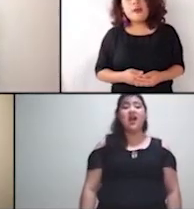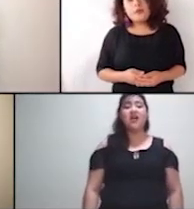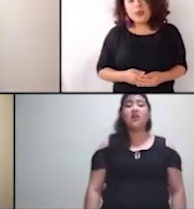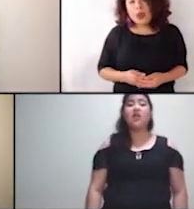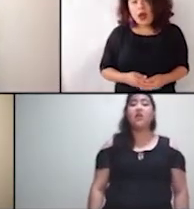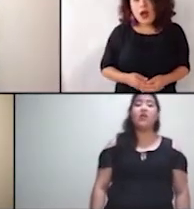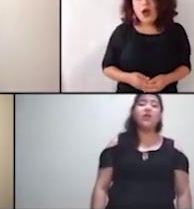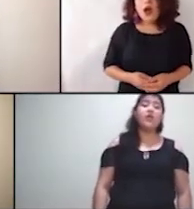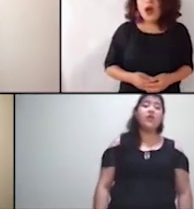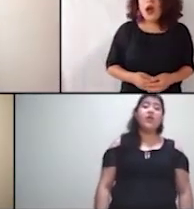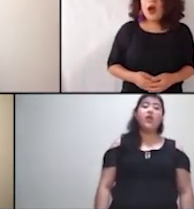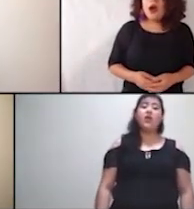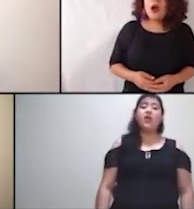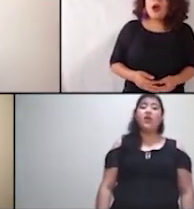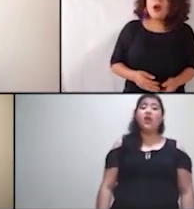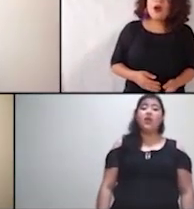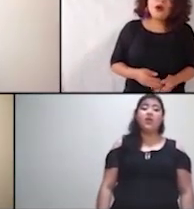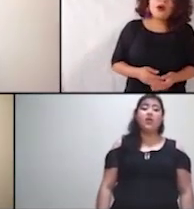2